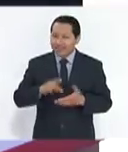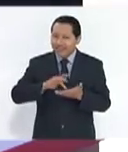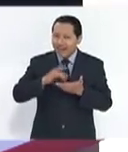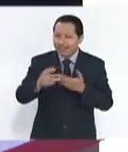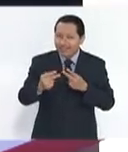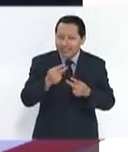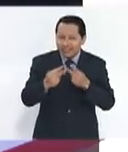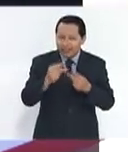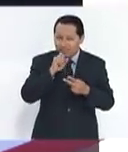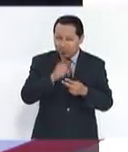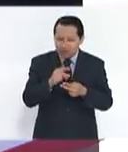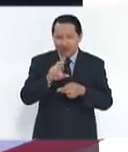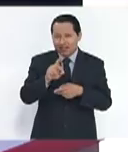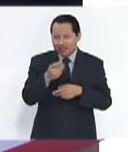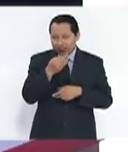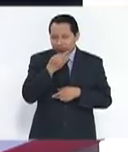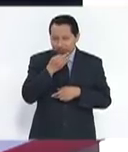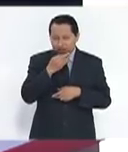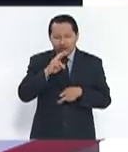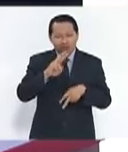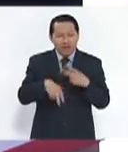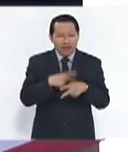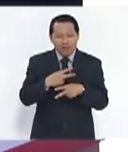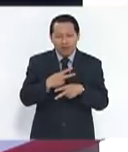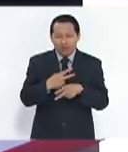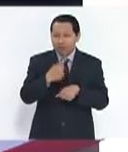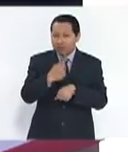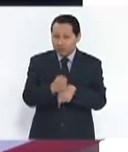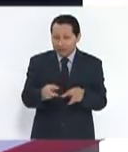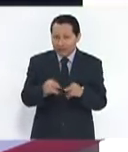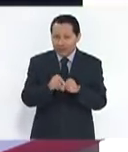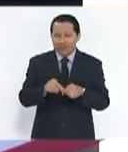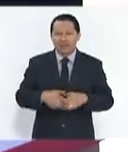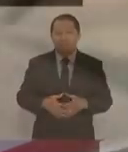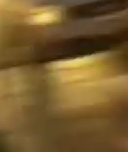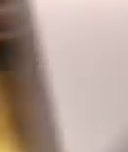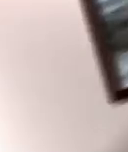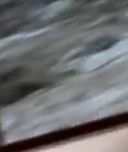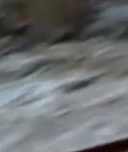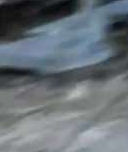Gracias a quienes nos acompañaron esta primera media hora. Nosotros vamos a nuestro primer resumen.